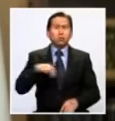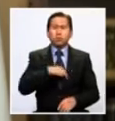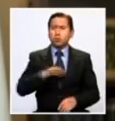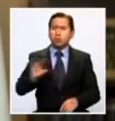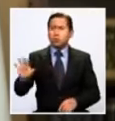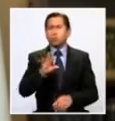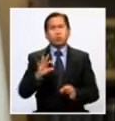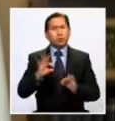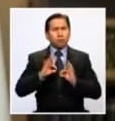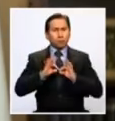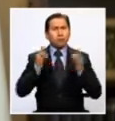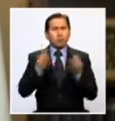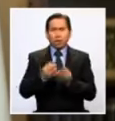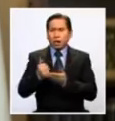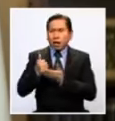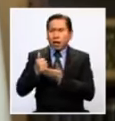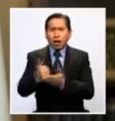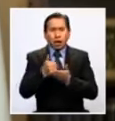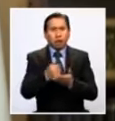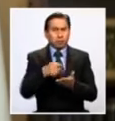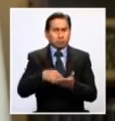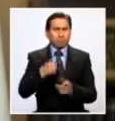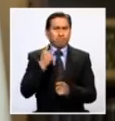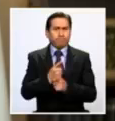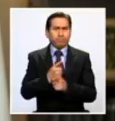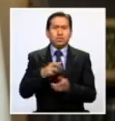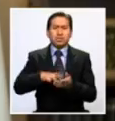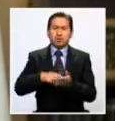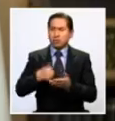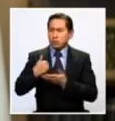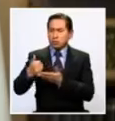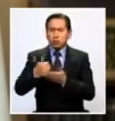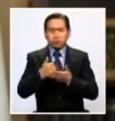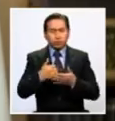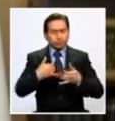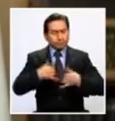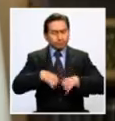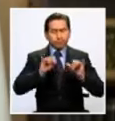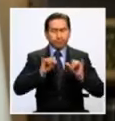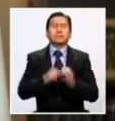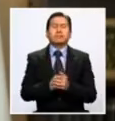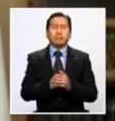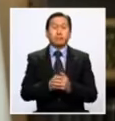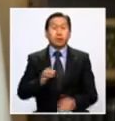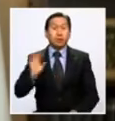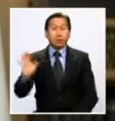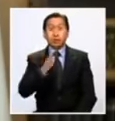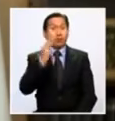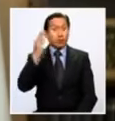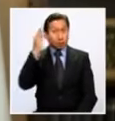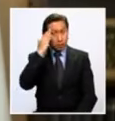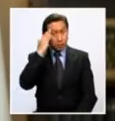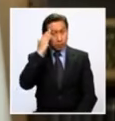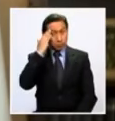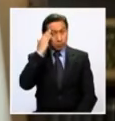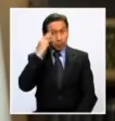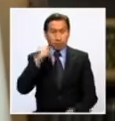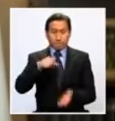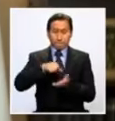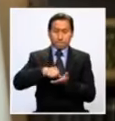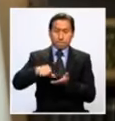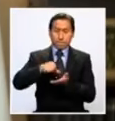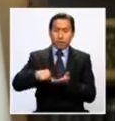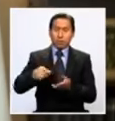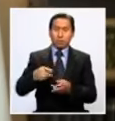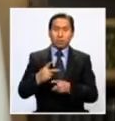familias directamente y así lo seguiremos haciendo. Como saben, se ha dispuesto que los pagos de